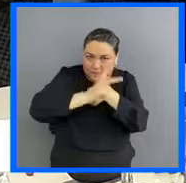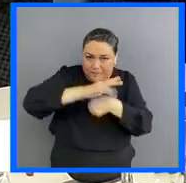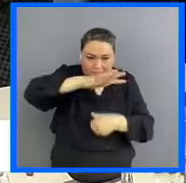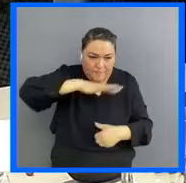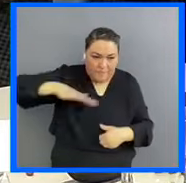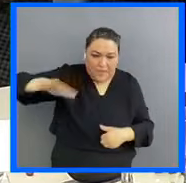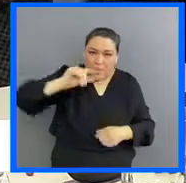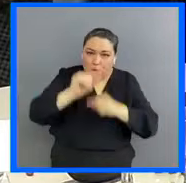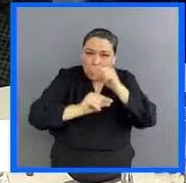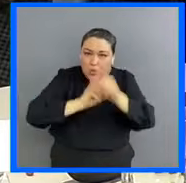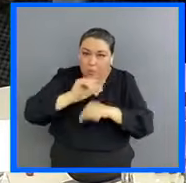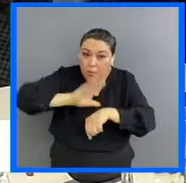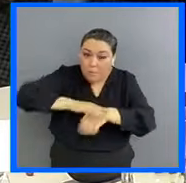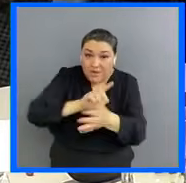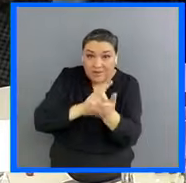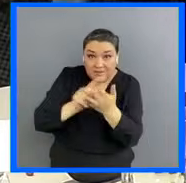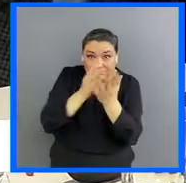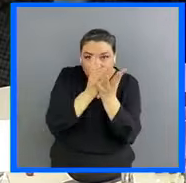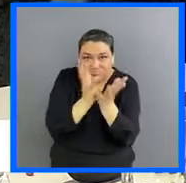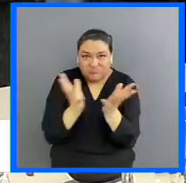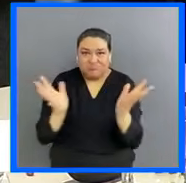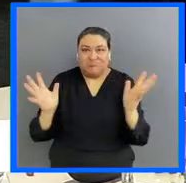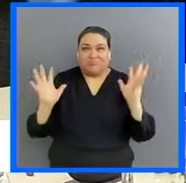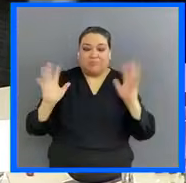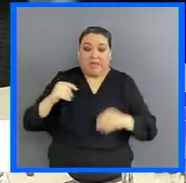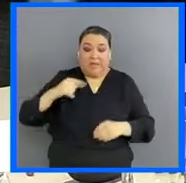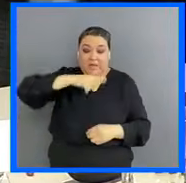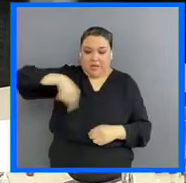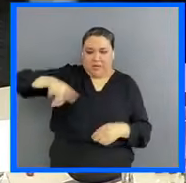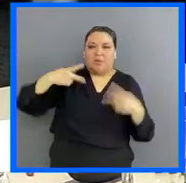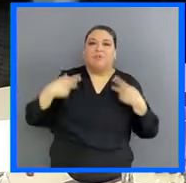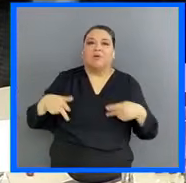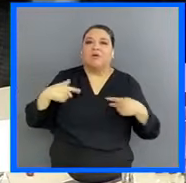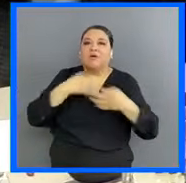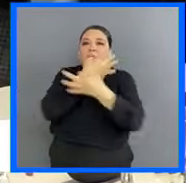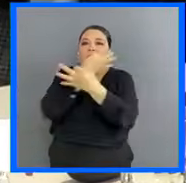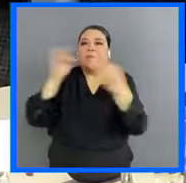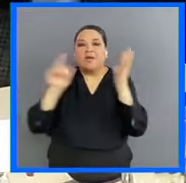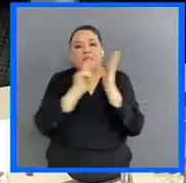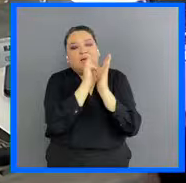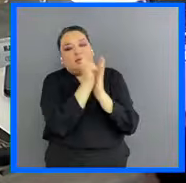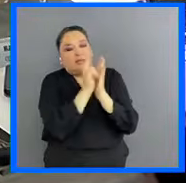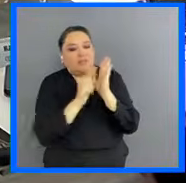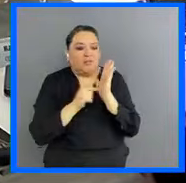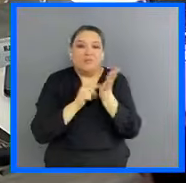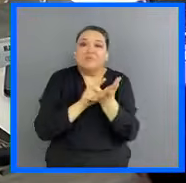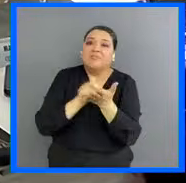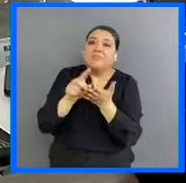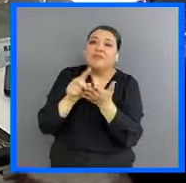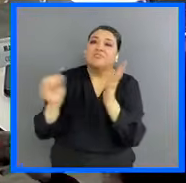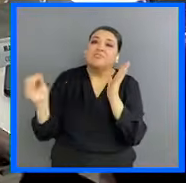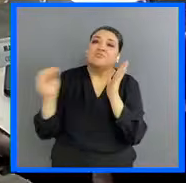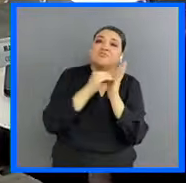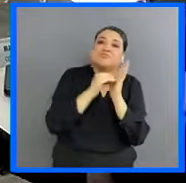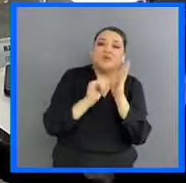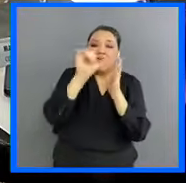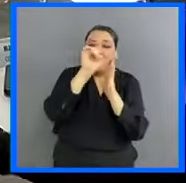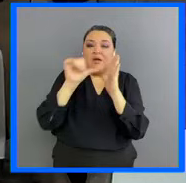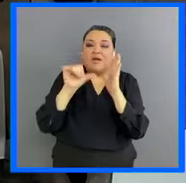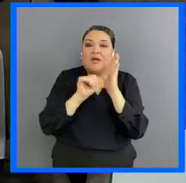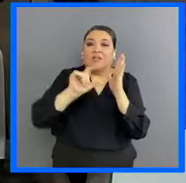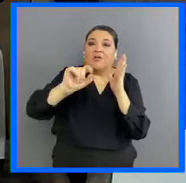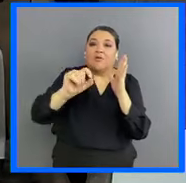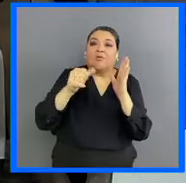¿no? Especialistas señalaron que la base jurídica de estos derechos está sustentada en el artículo 26 de la